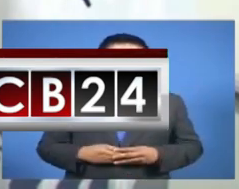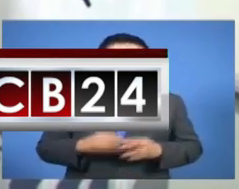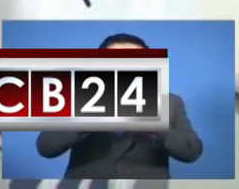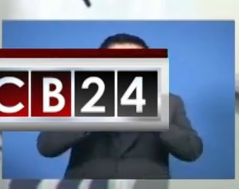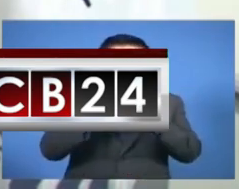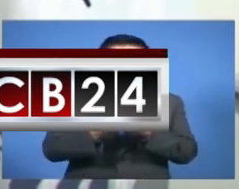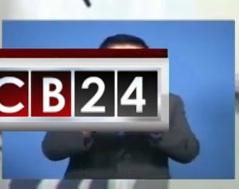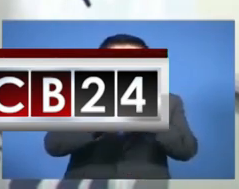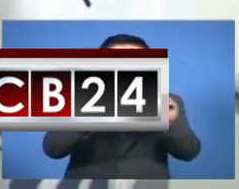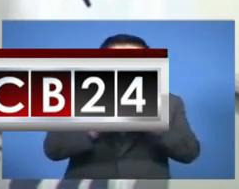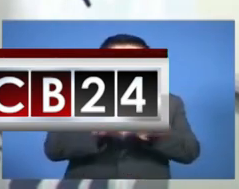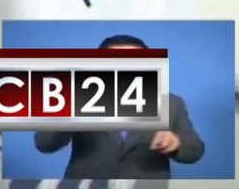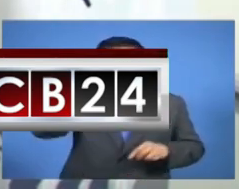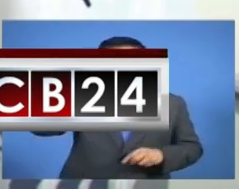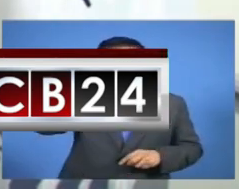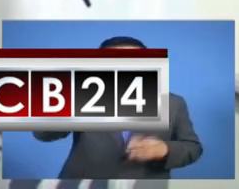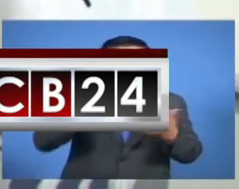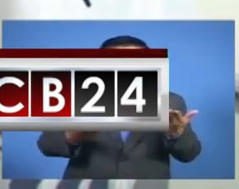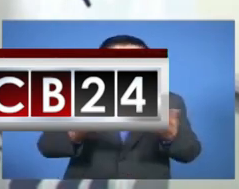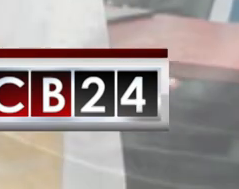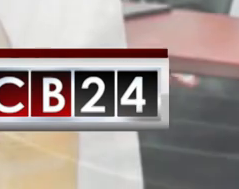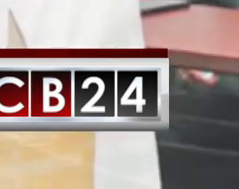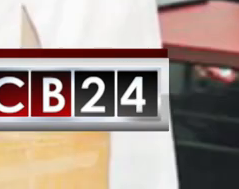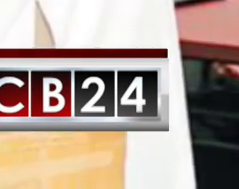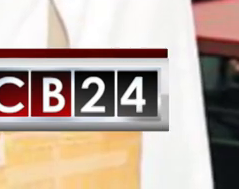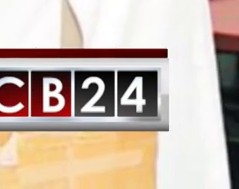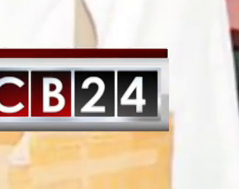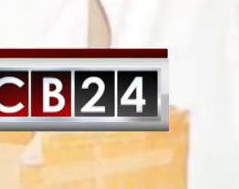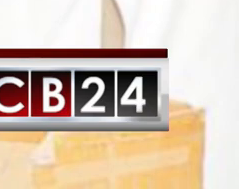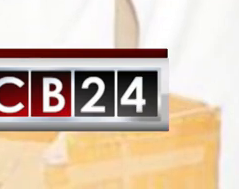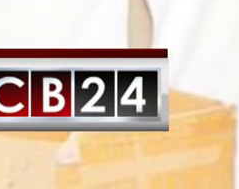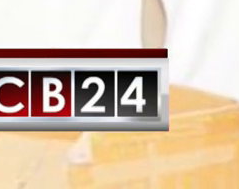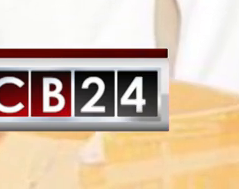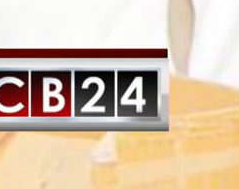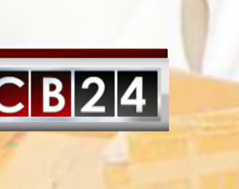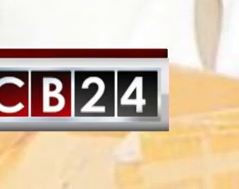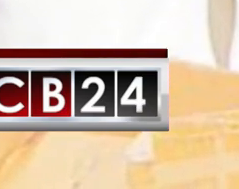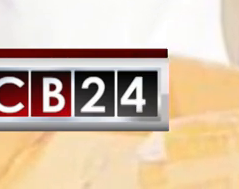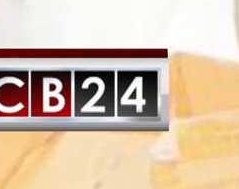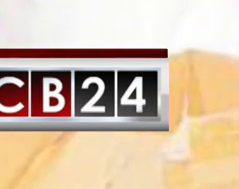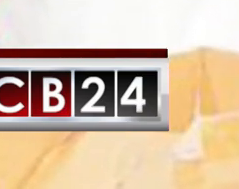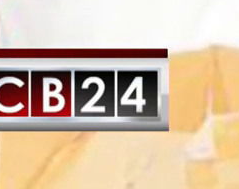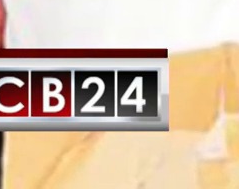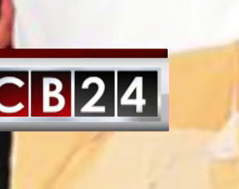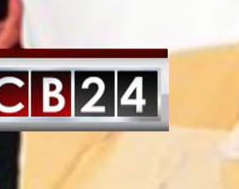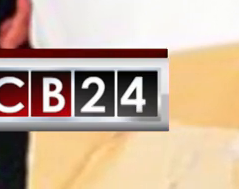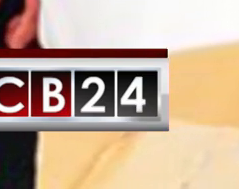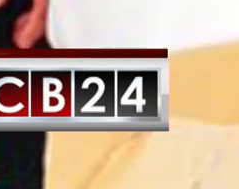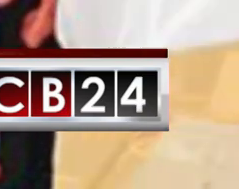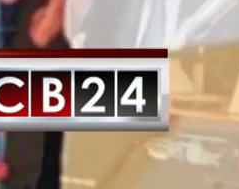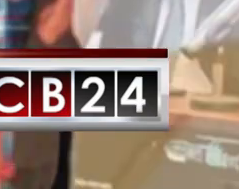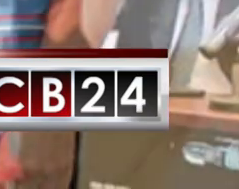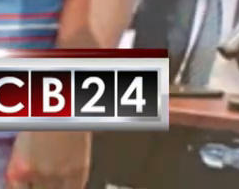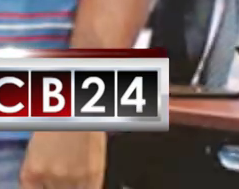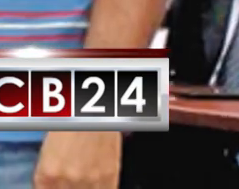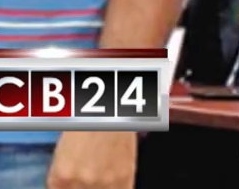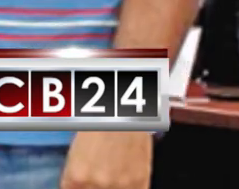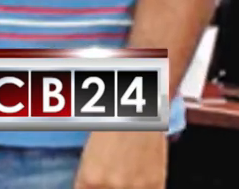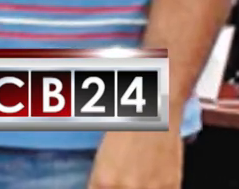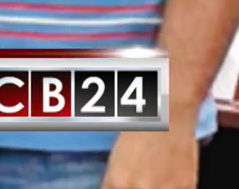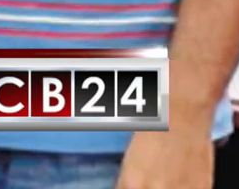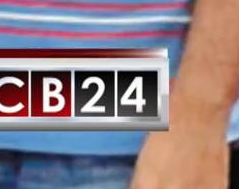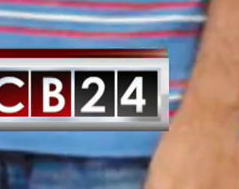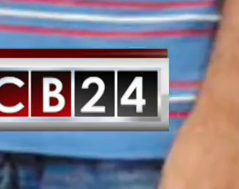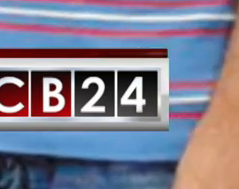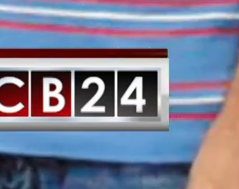para el caso de los candidatos a diputados no para los consejos municipales también advirtieron que analizan algunos casos de